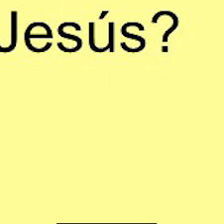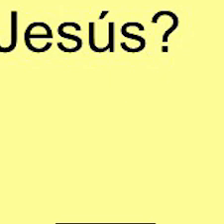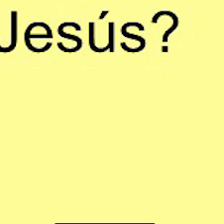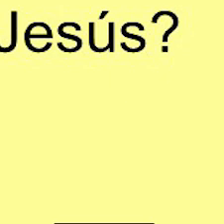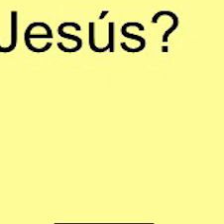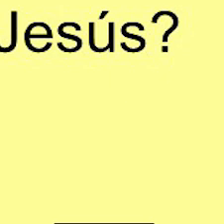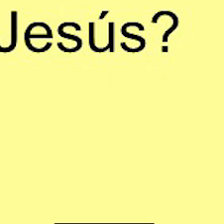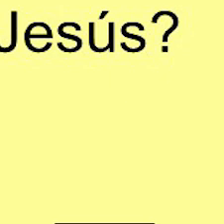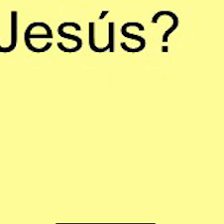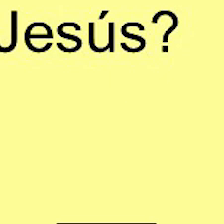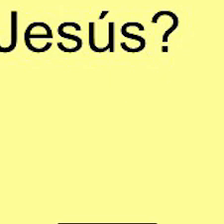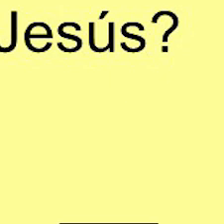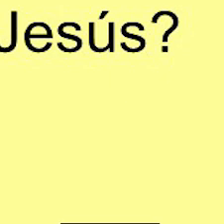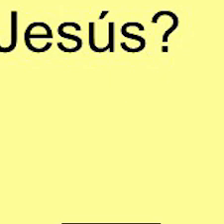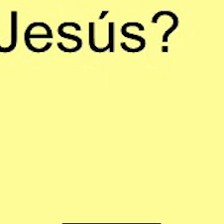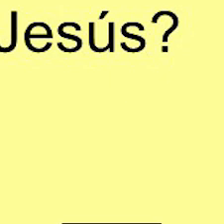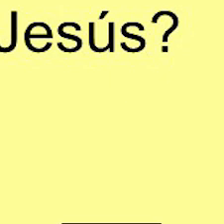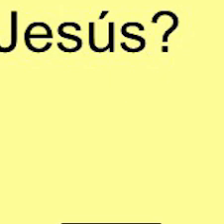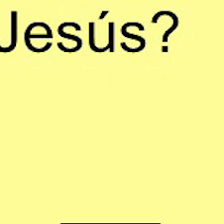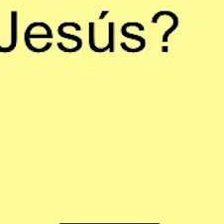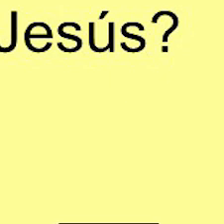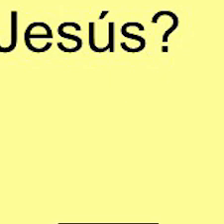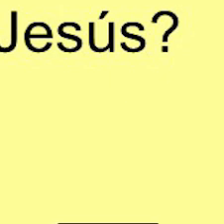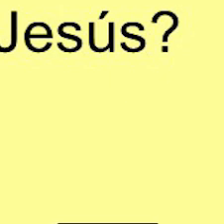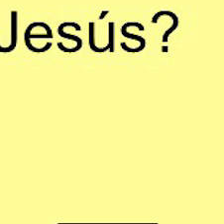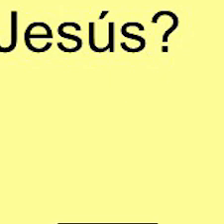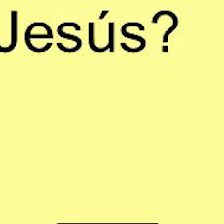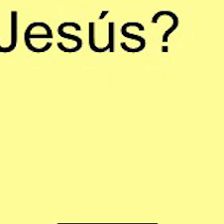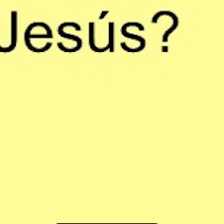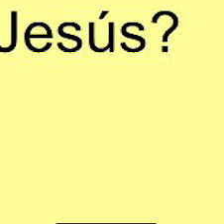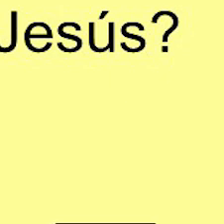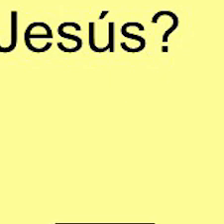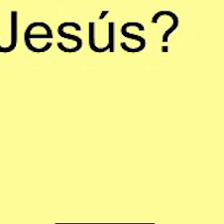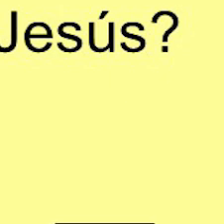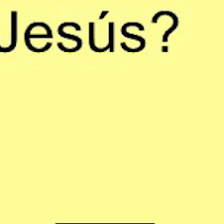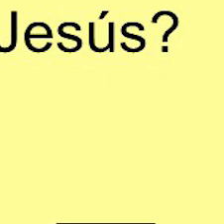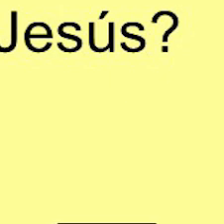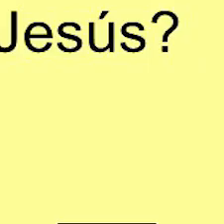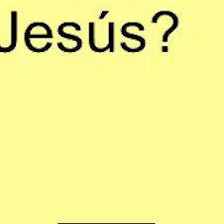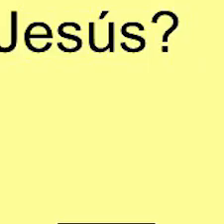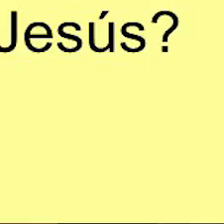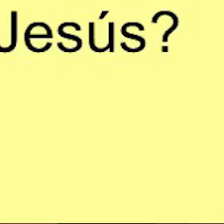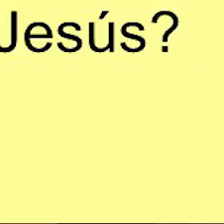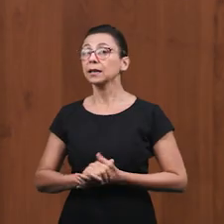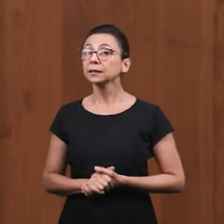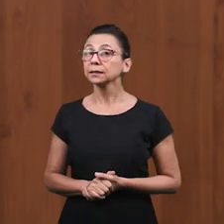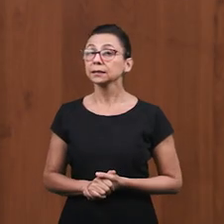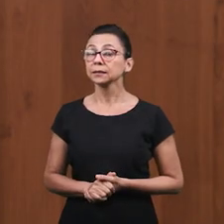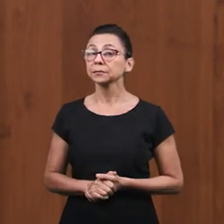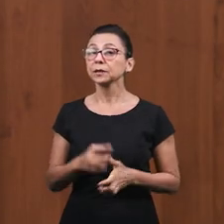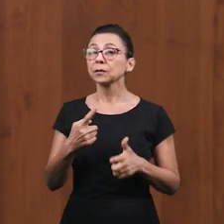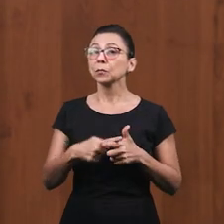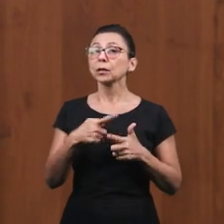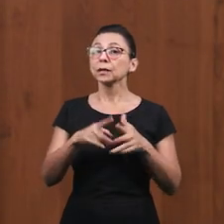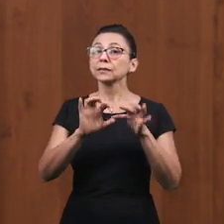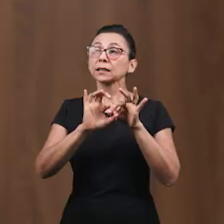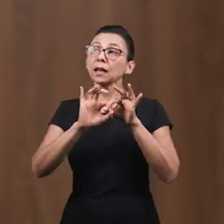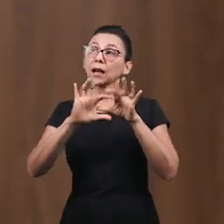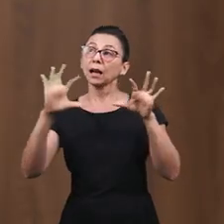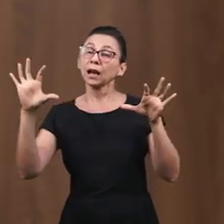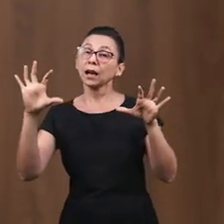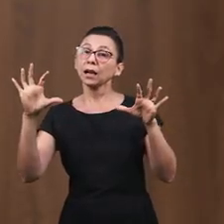de internet, pensamientos, la falta de temor a Dios. ¿O qué te impide estar cerca de